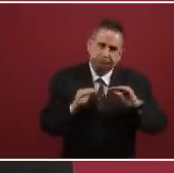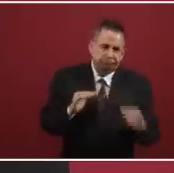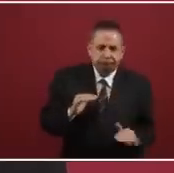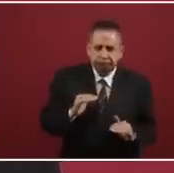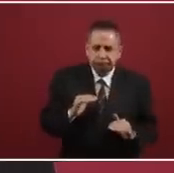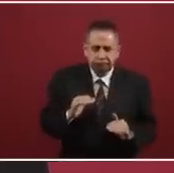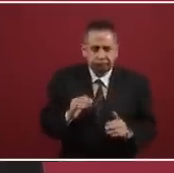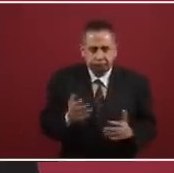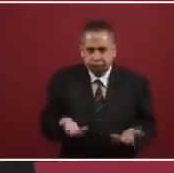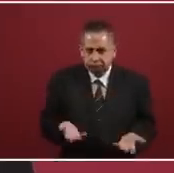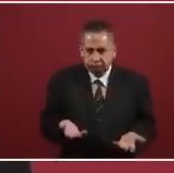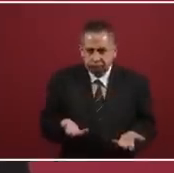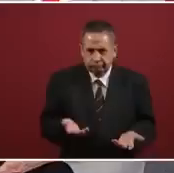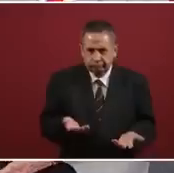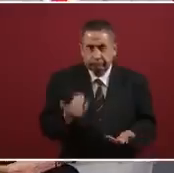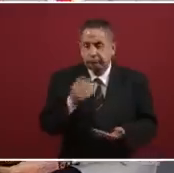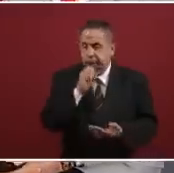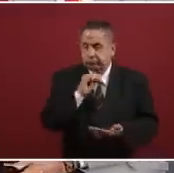Y todavía